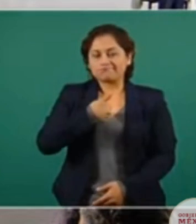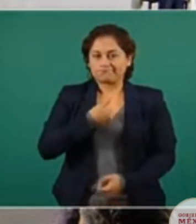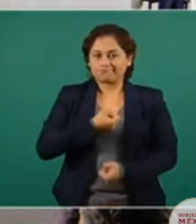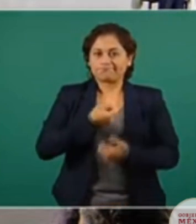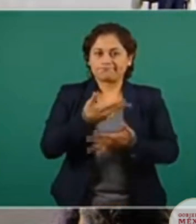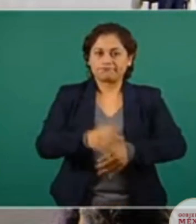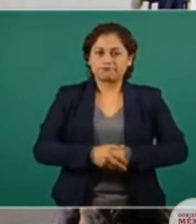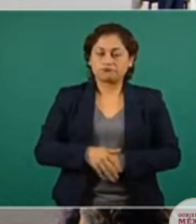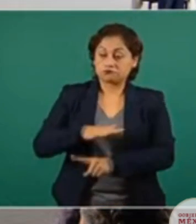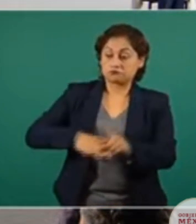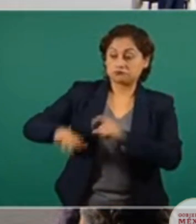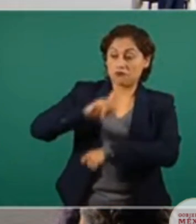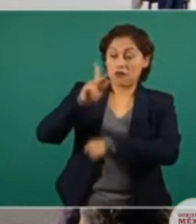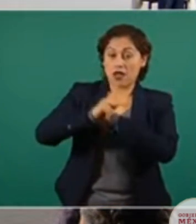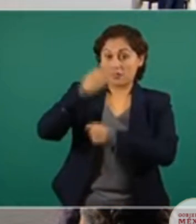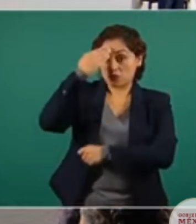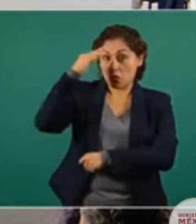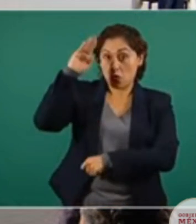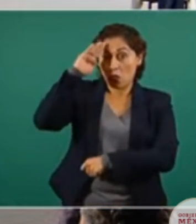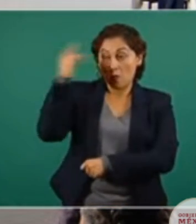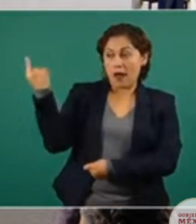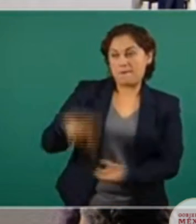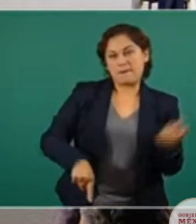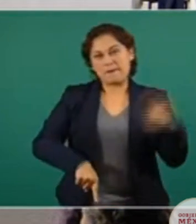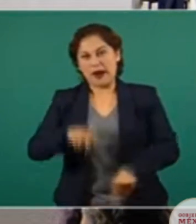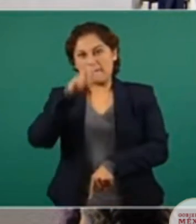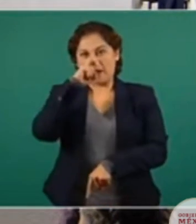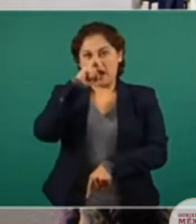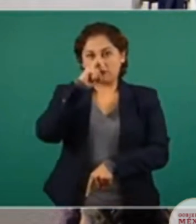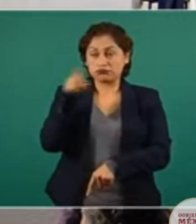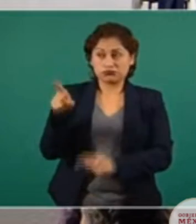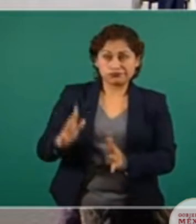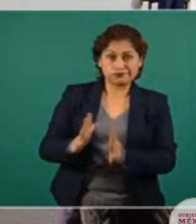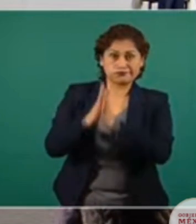Cuba es una dictadura, no una democracia.